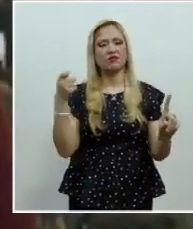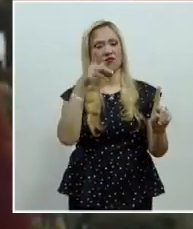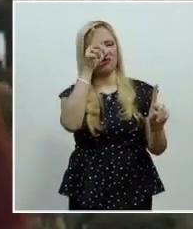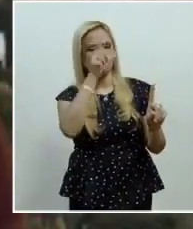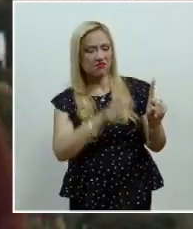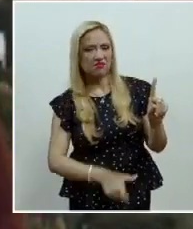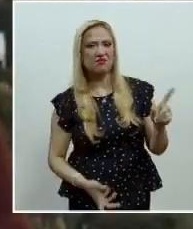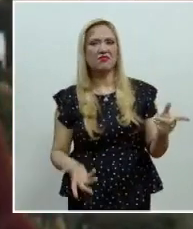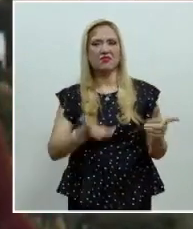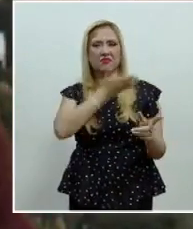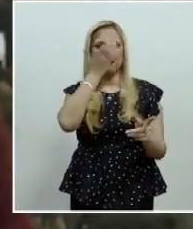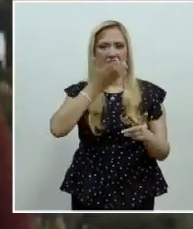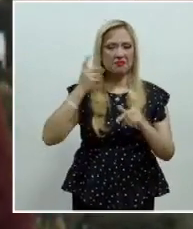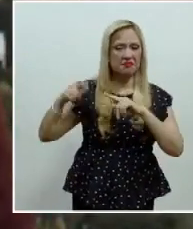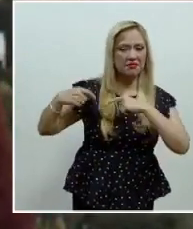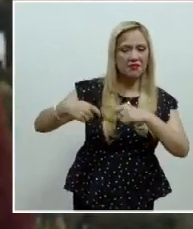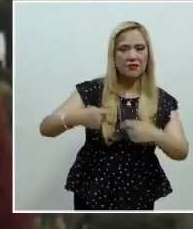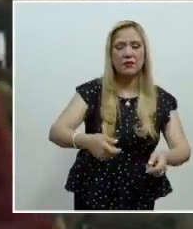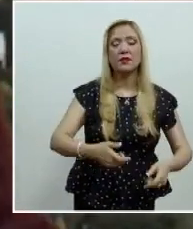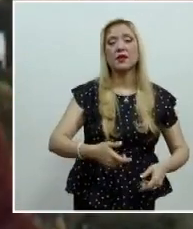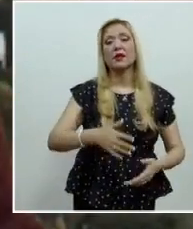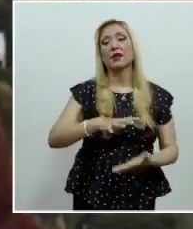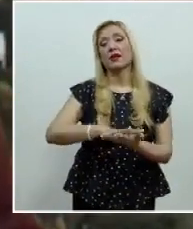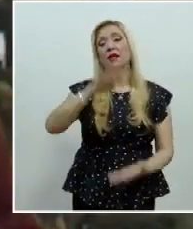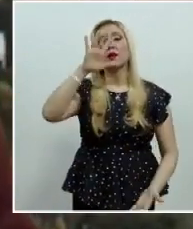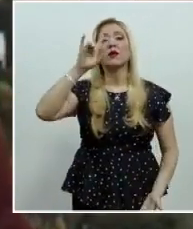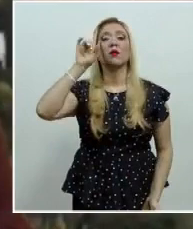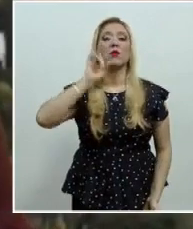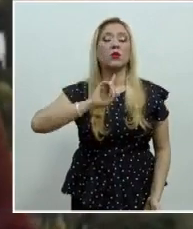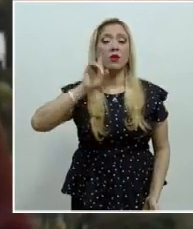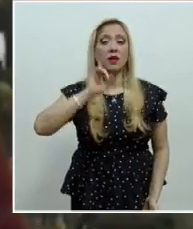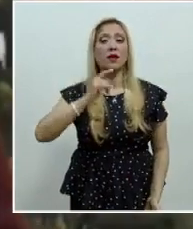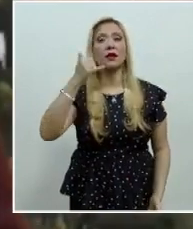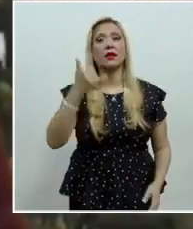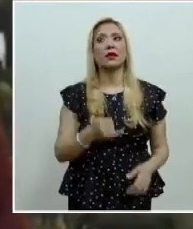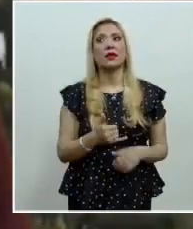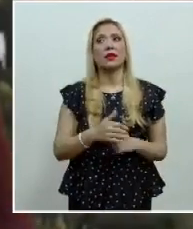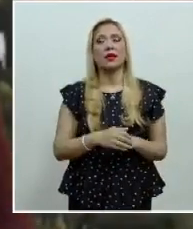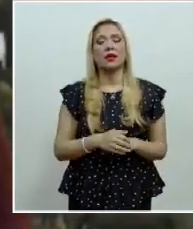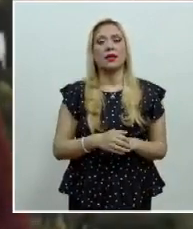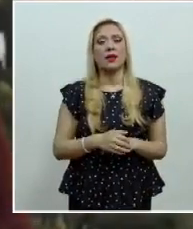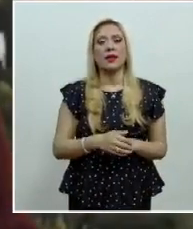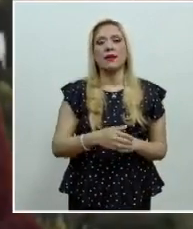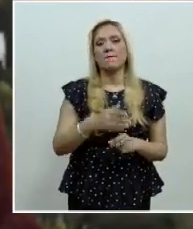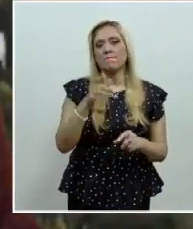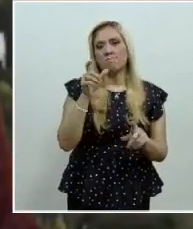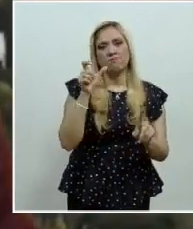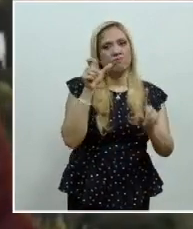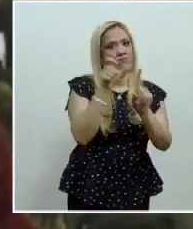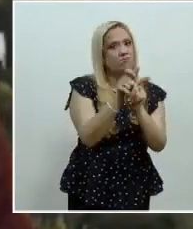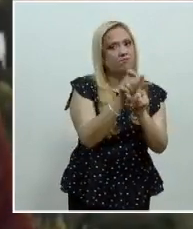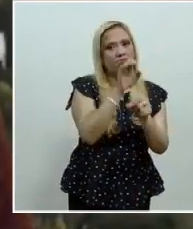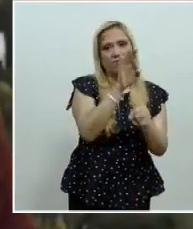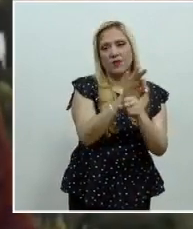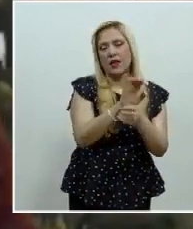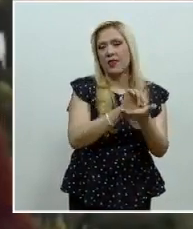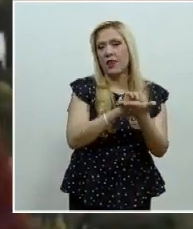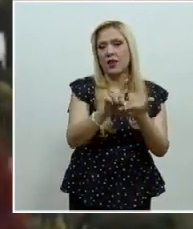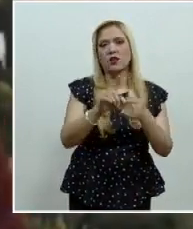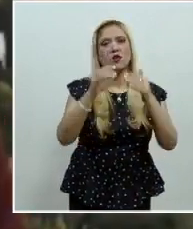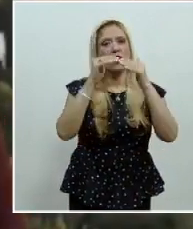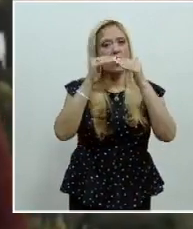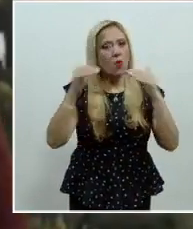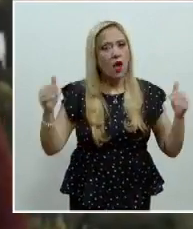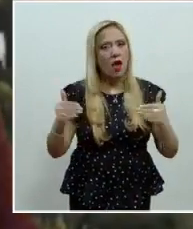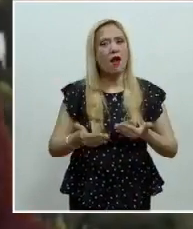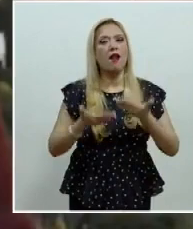patrones estereotípicos, sobre todo tratándose de mujeres, pero además permite tutelar efectivamente los derechos de igualdad, de